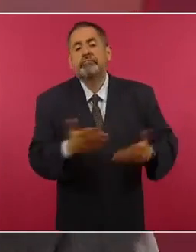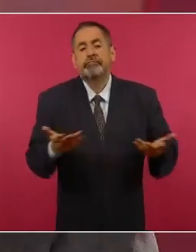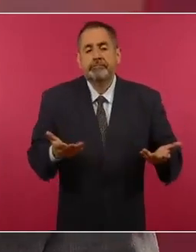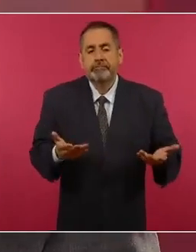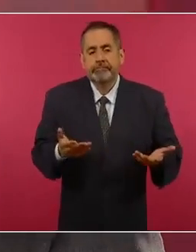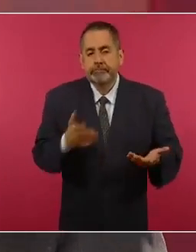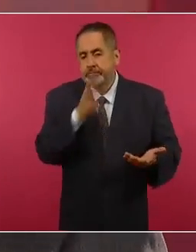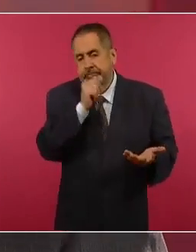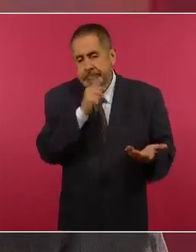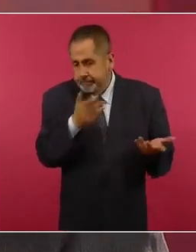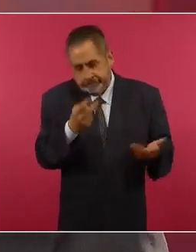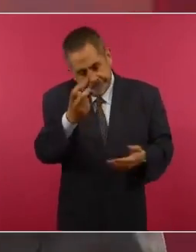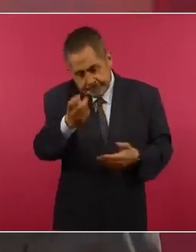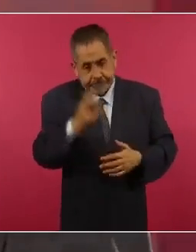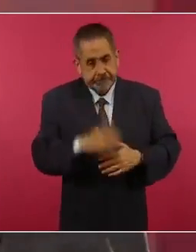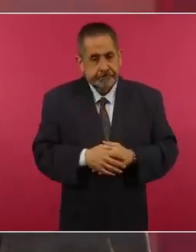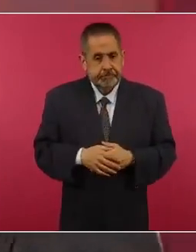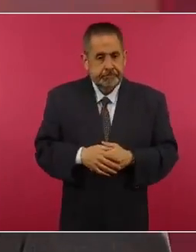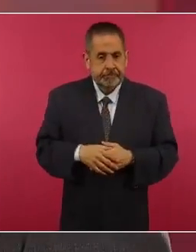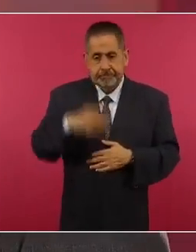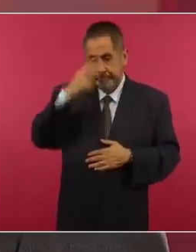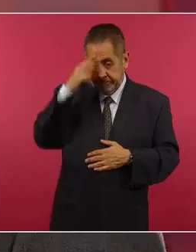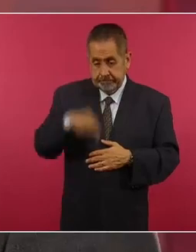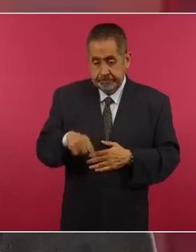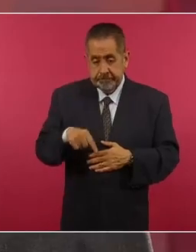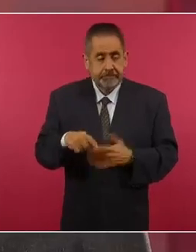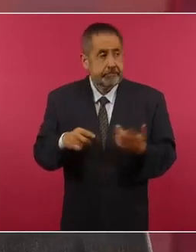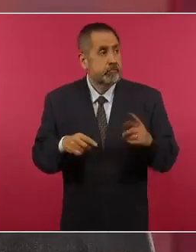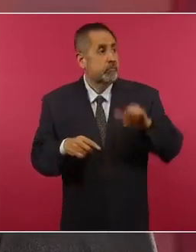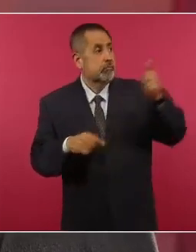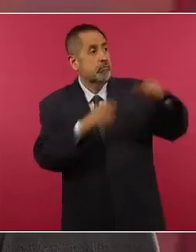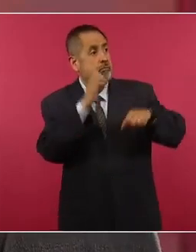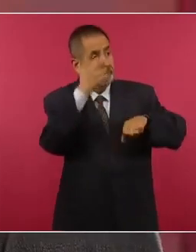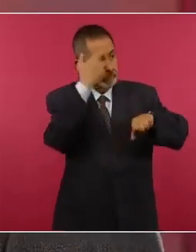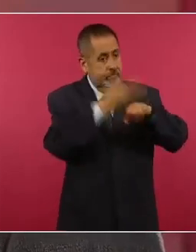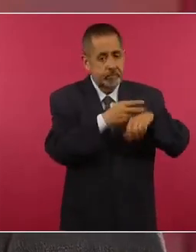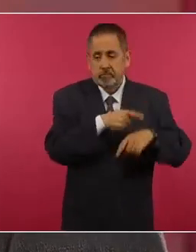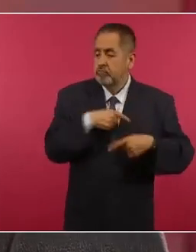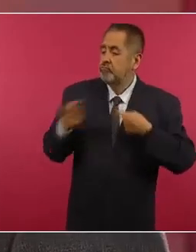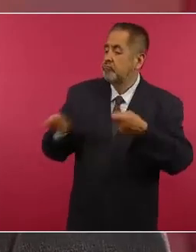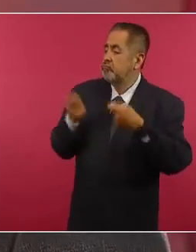Tanto de México como del extranjero.